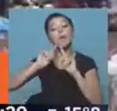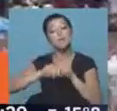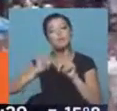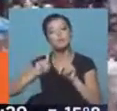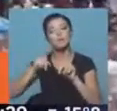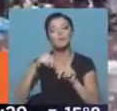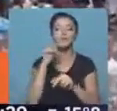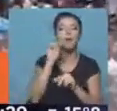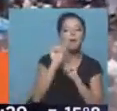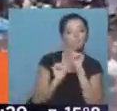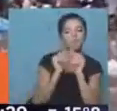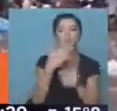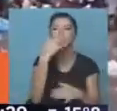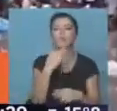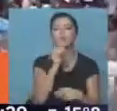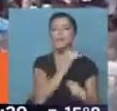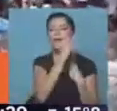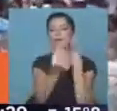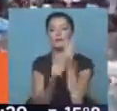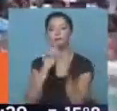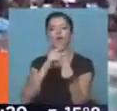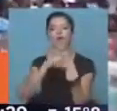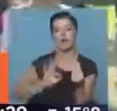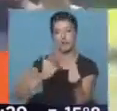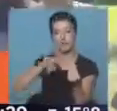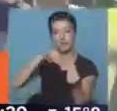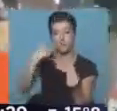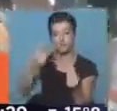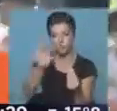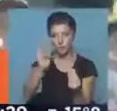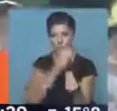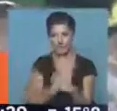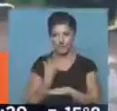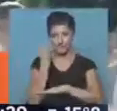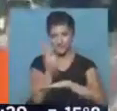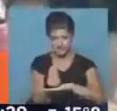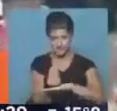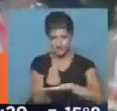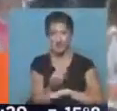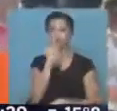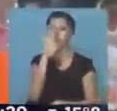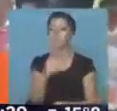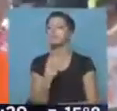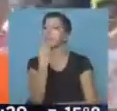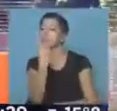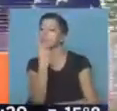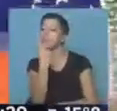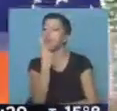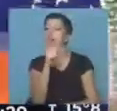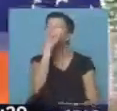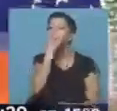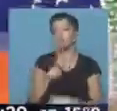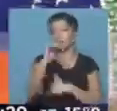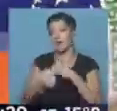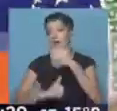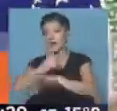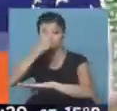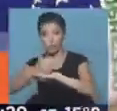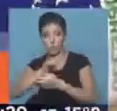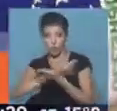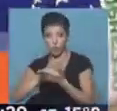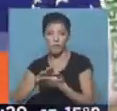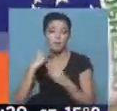de precandidatos para las presidenciales del próximo año, en las que solo un presunto postulante dejaría en segundo plano a Lula da